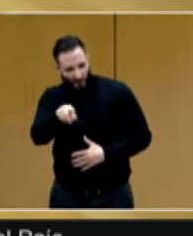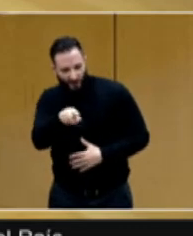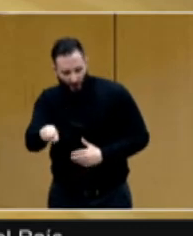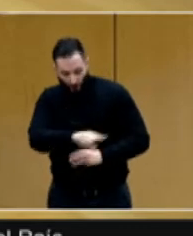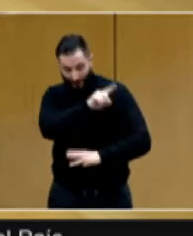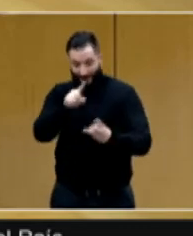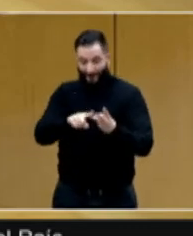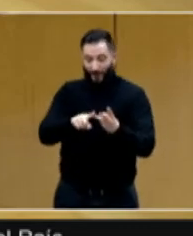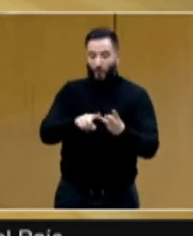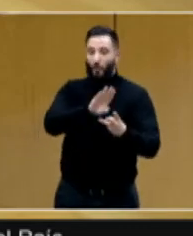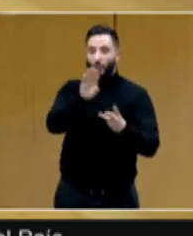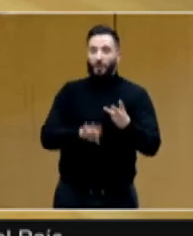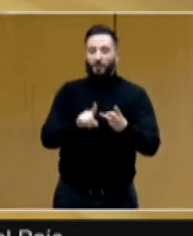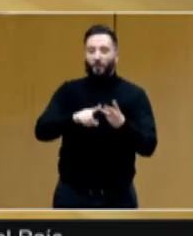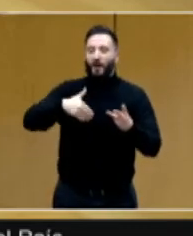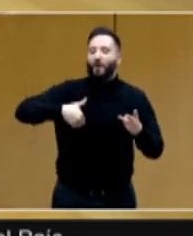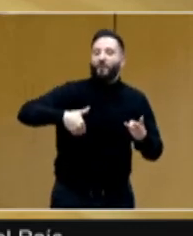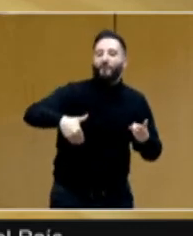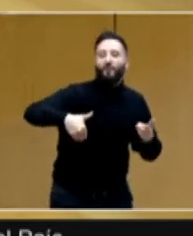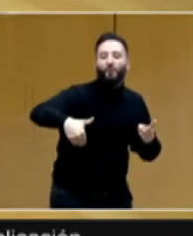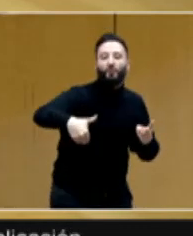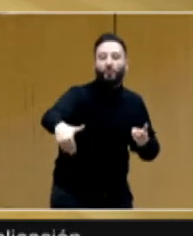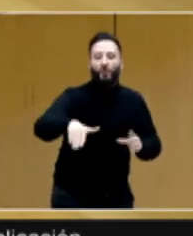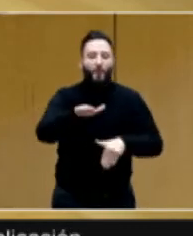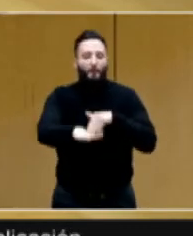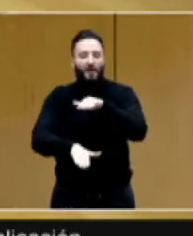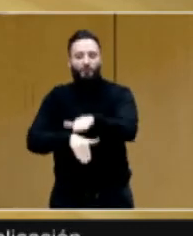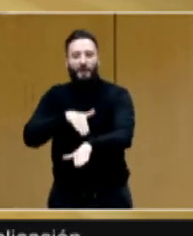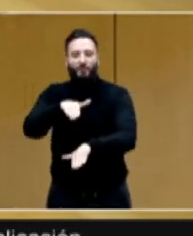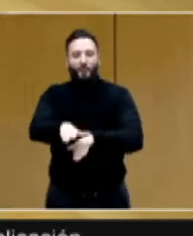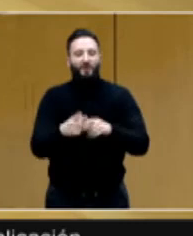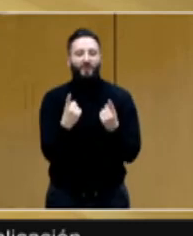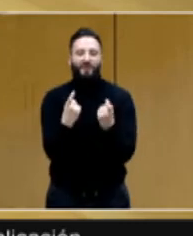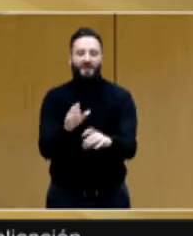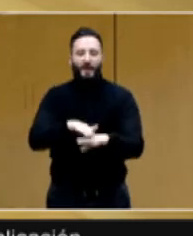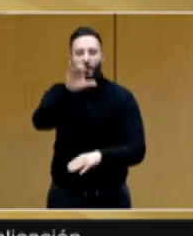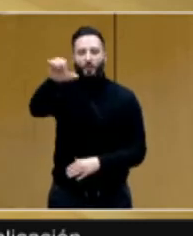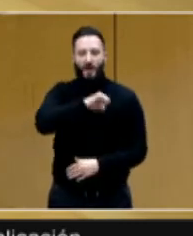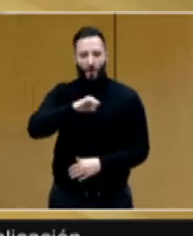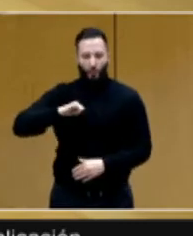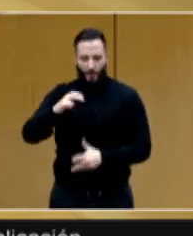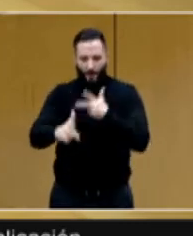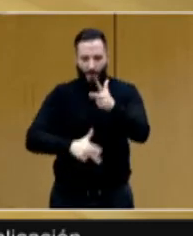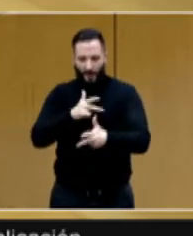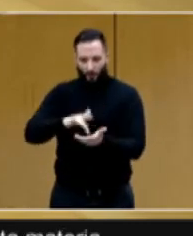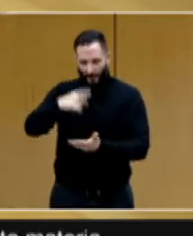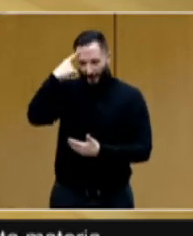pasos de futuro cabe desarrollar en esta materia en la comunidad Autónoma del país Vasco teniendo en cuenta su carácter bi jurídico y bilingüe